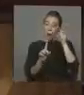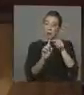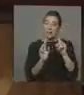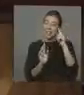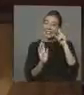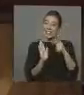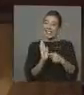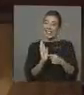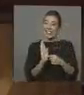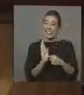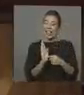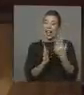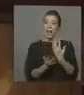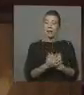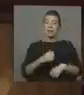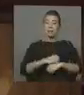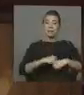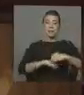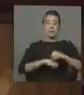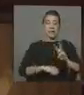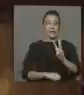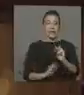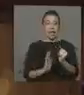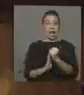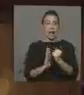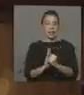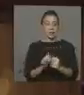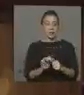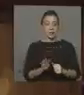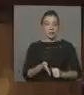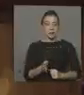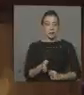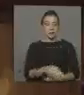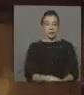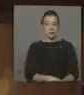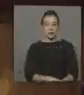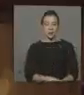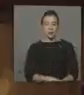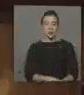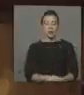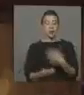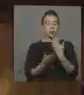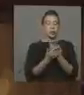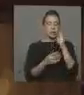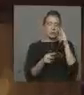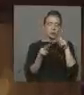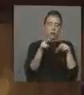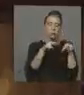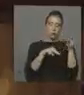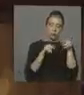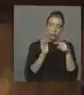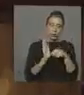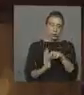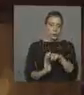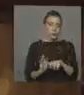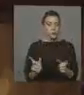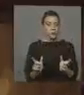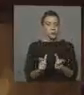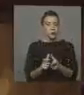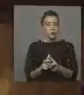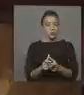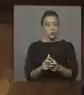iniciativa legal está estructurada en base a 3 artículos permanentes. Durante el análisis de la iniciativa, la